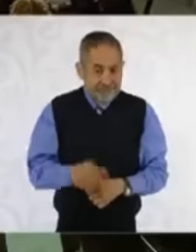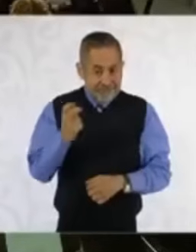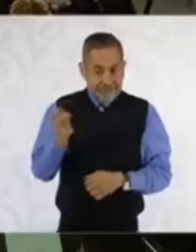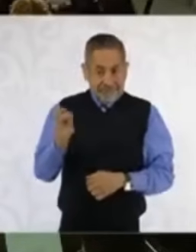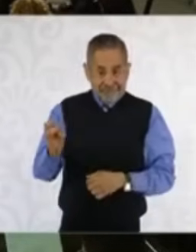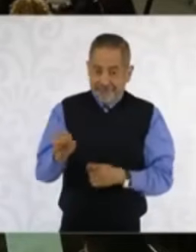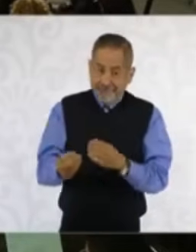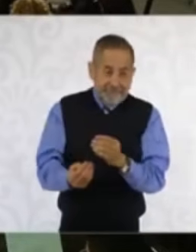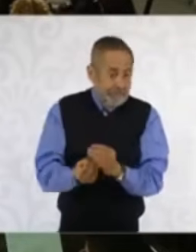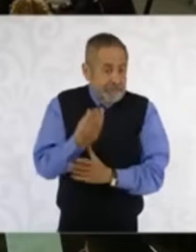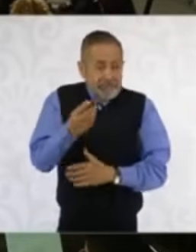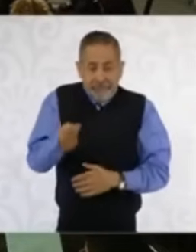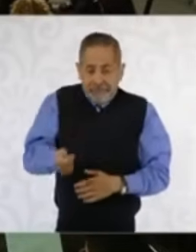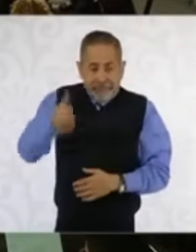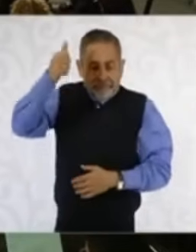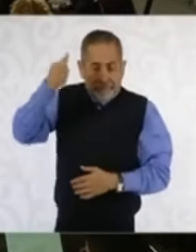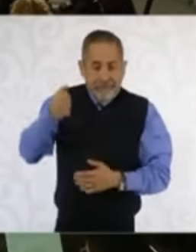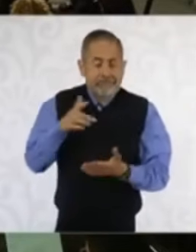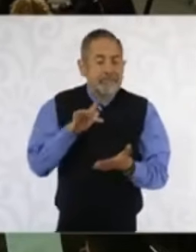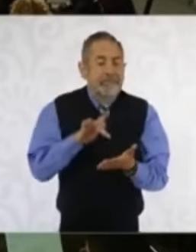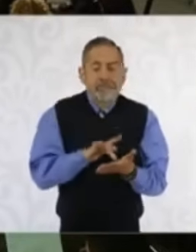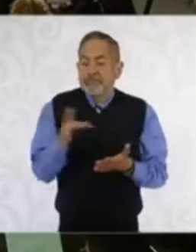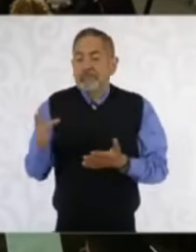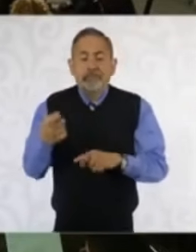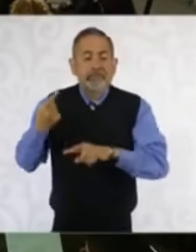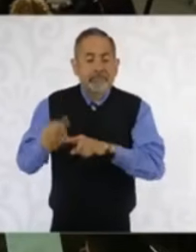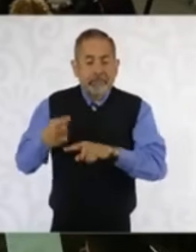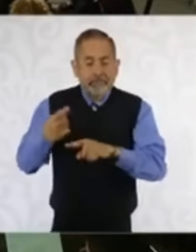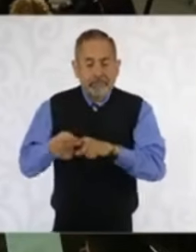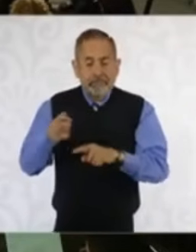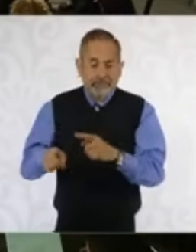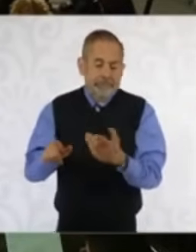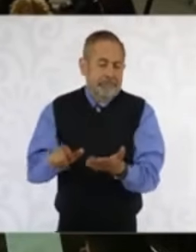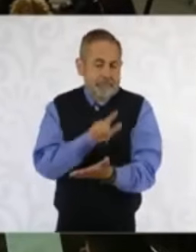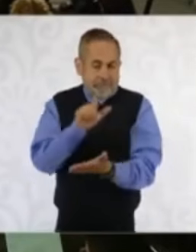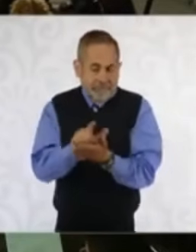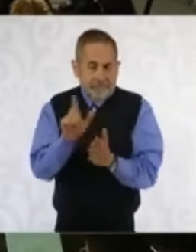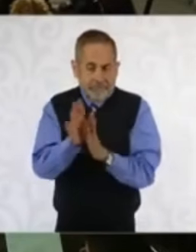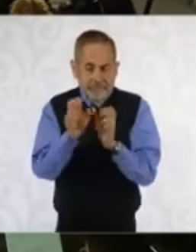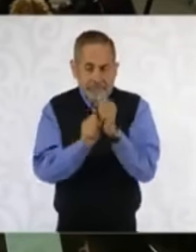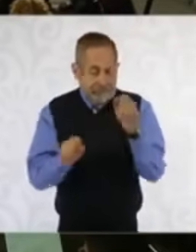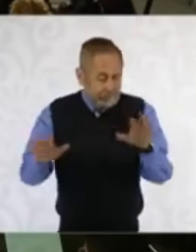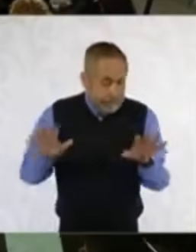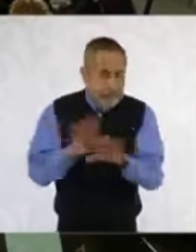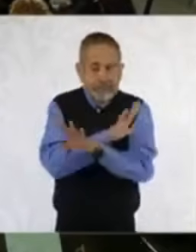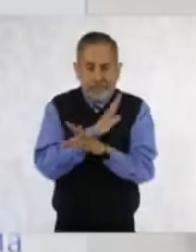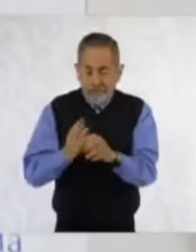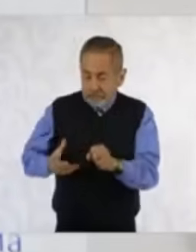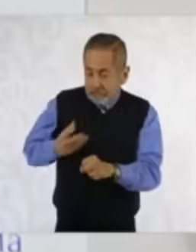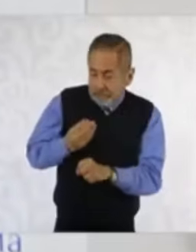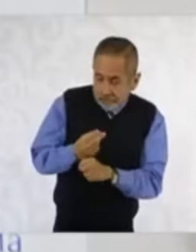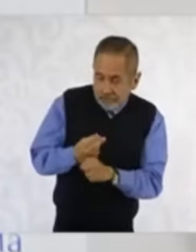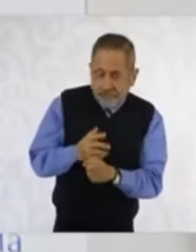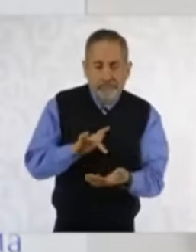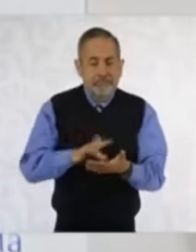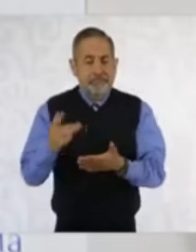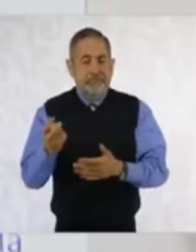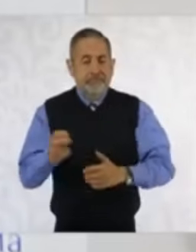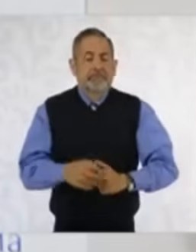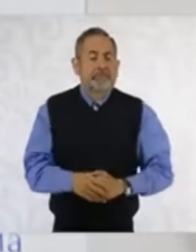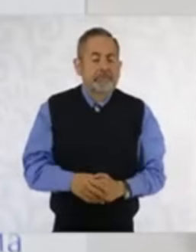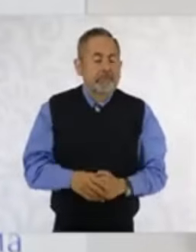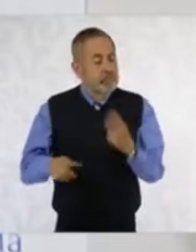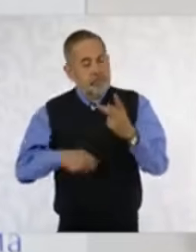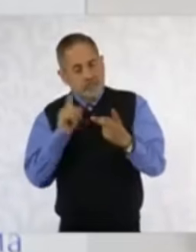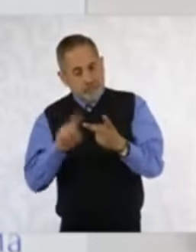el 100% de estos 9.413 pesos. Aquí solo les dejo el dato para que estén al tiro y puedan planear mejor su retiro.